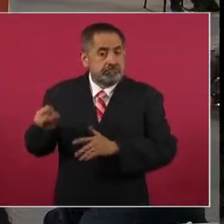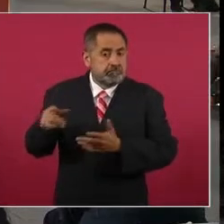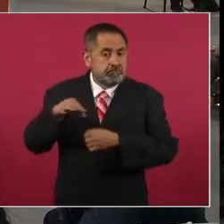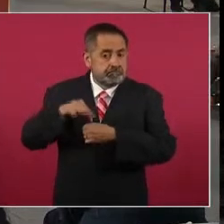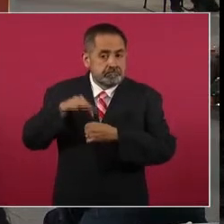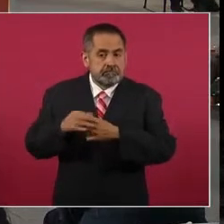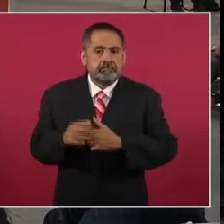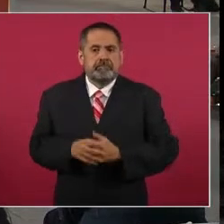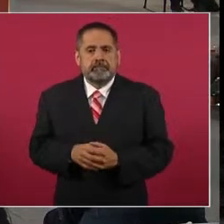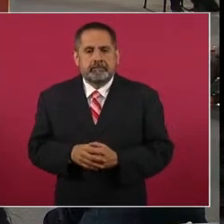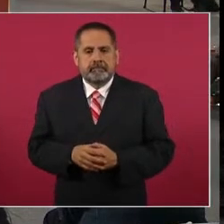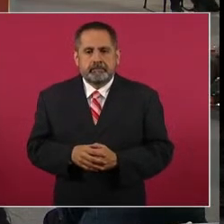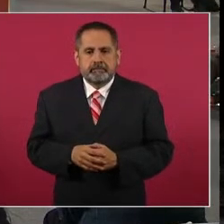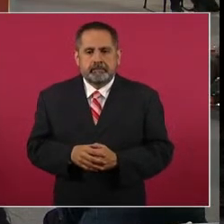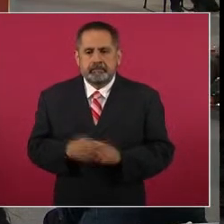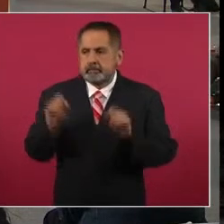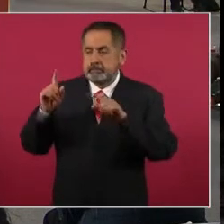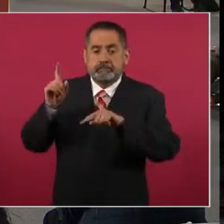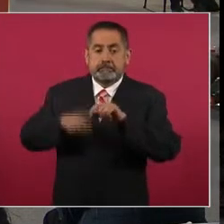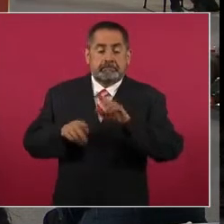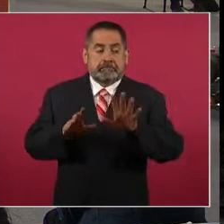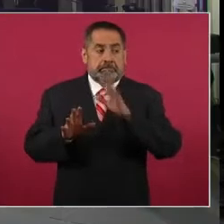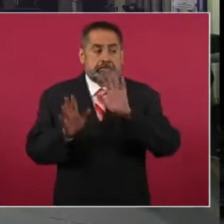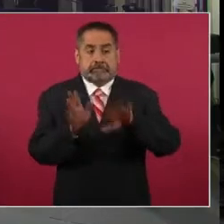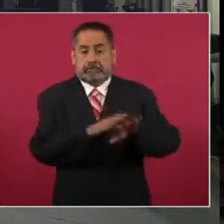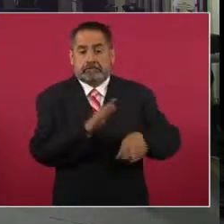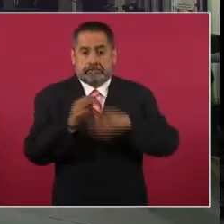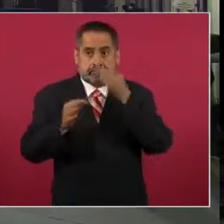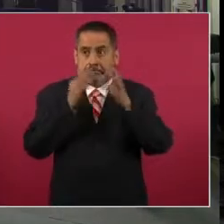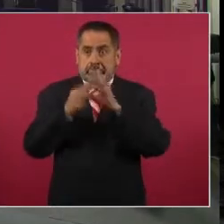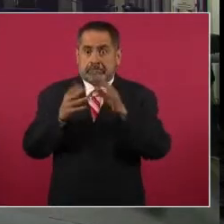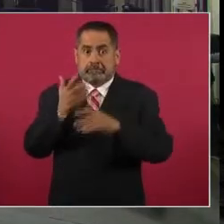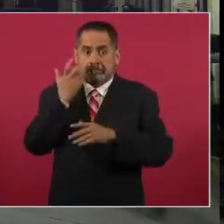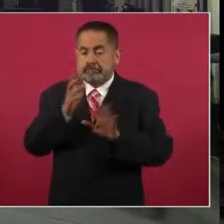ya hay que quitarlo lo que no nos vaya acusado si estamos